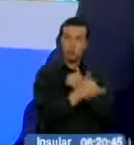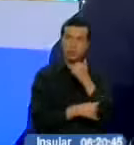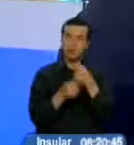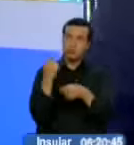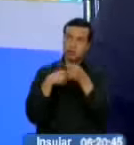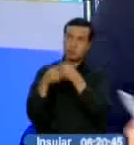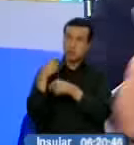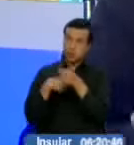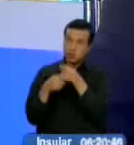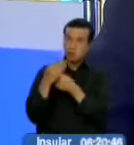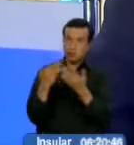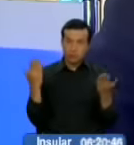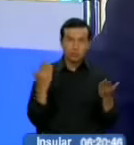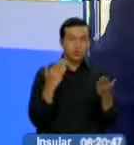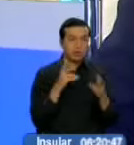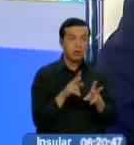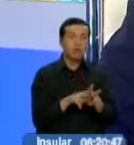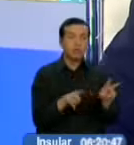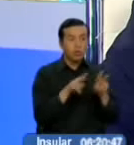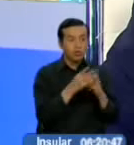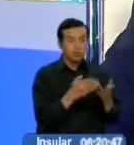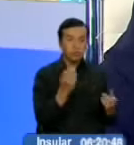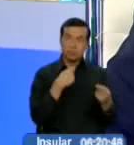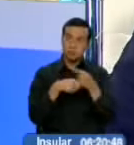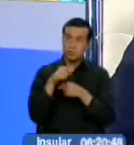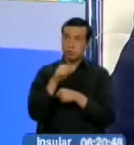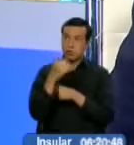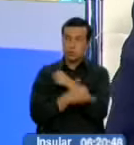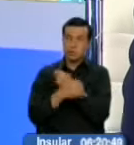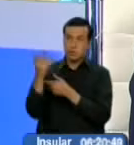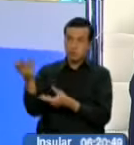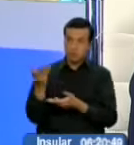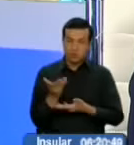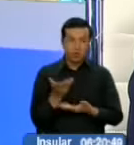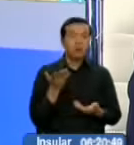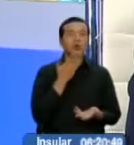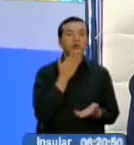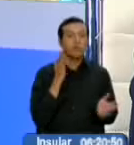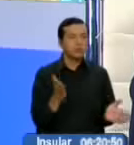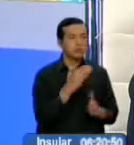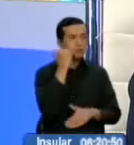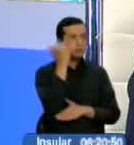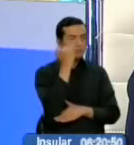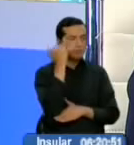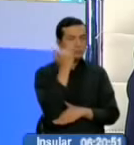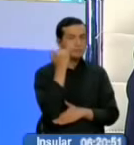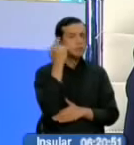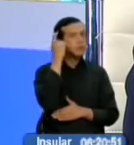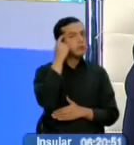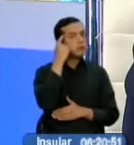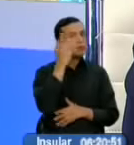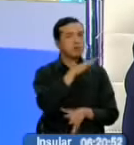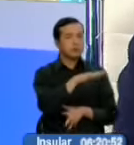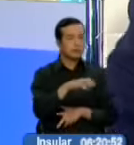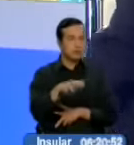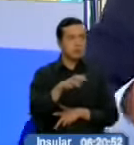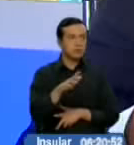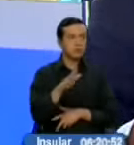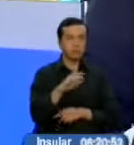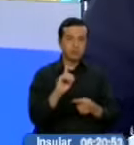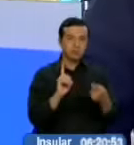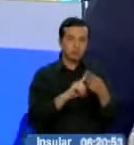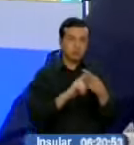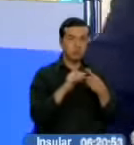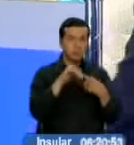con valor agregado que ingresen al país. ¿Cómo vamos a incentivar al sector industrial y al sector agropecuario para que no solamente